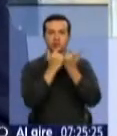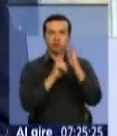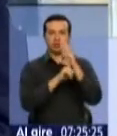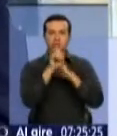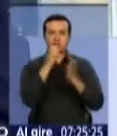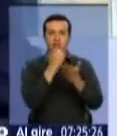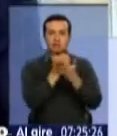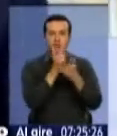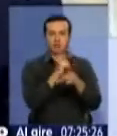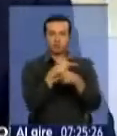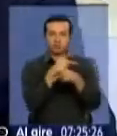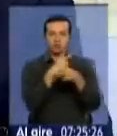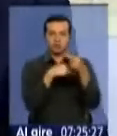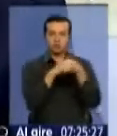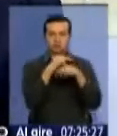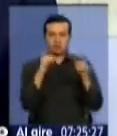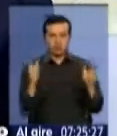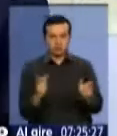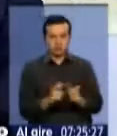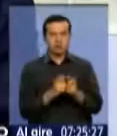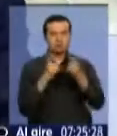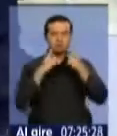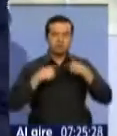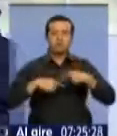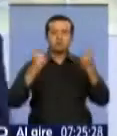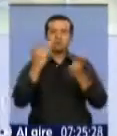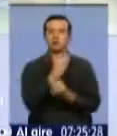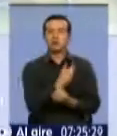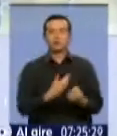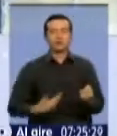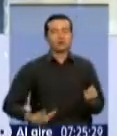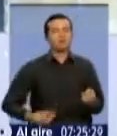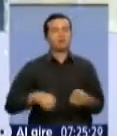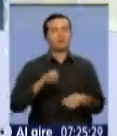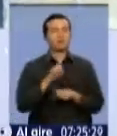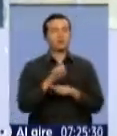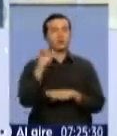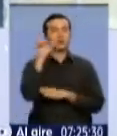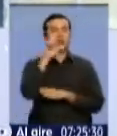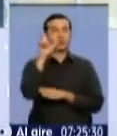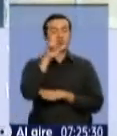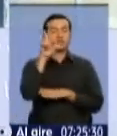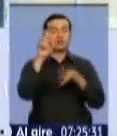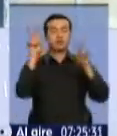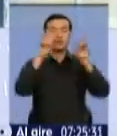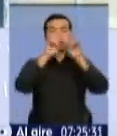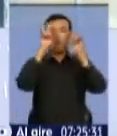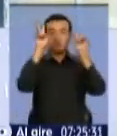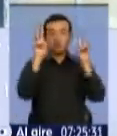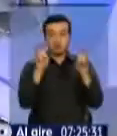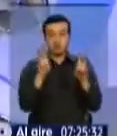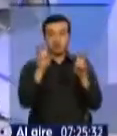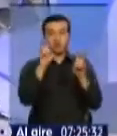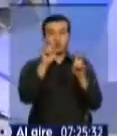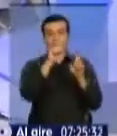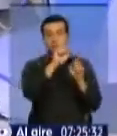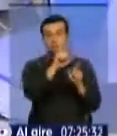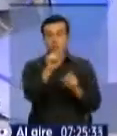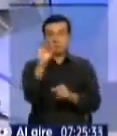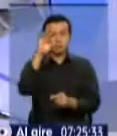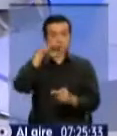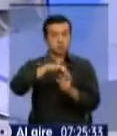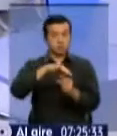Económico Productivo, la microempresa. El anuncio del presidente de la República el día lunes en relación a que la consulta popular